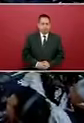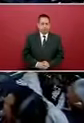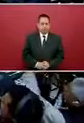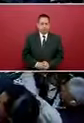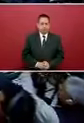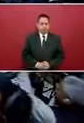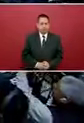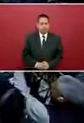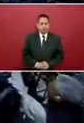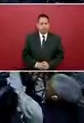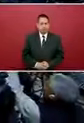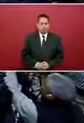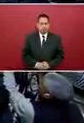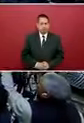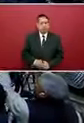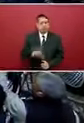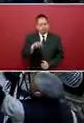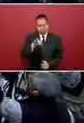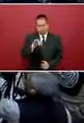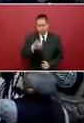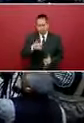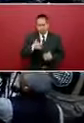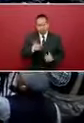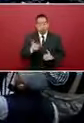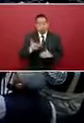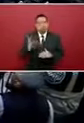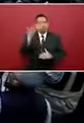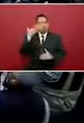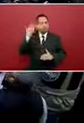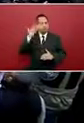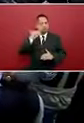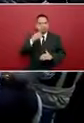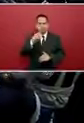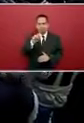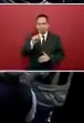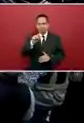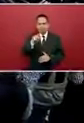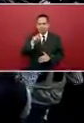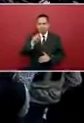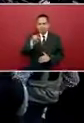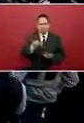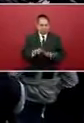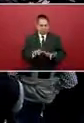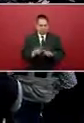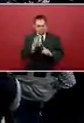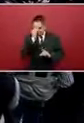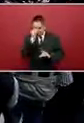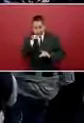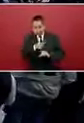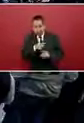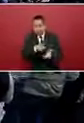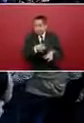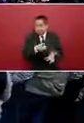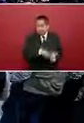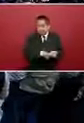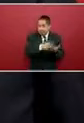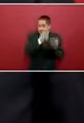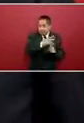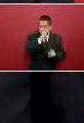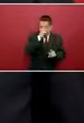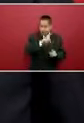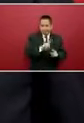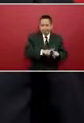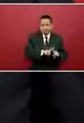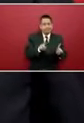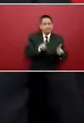Gracias. Sí, entiendo que los ataques que sufrió el SPEI no fueron en el SPEI mismo, en Banco de México,